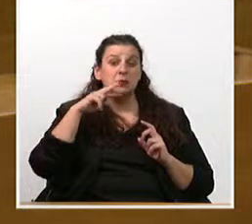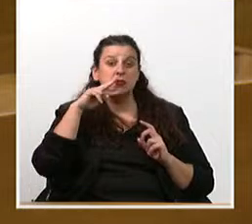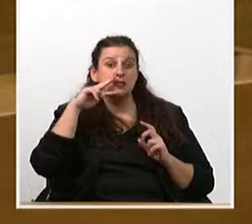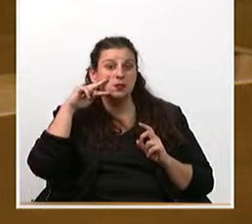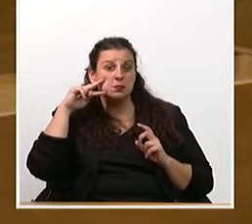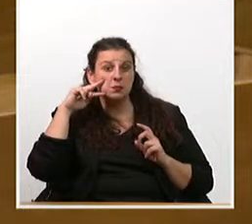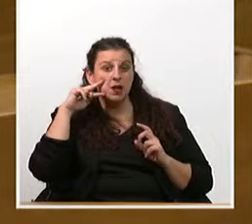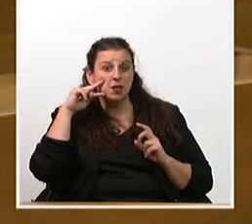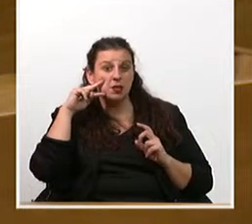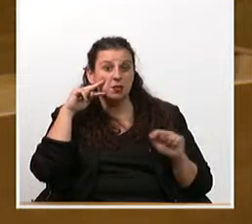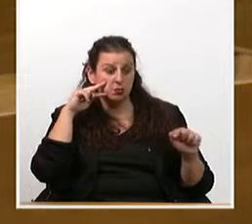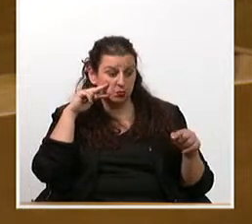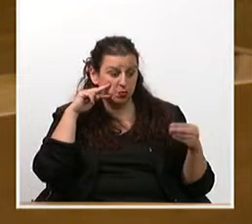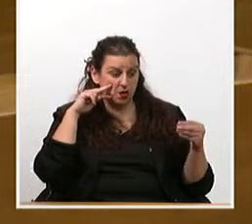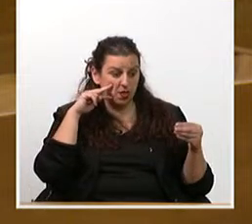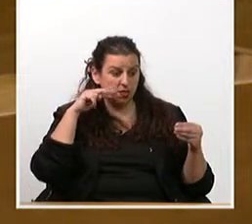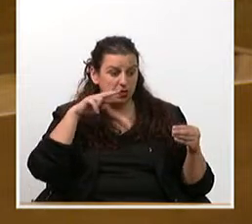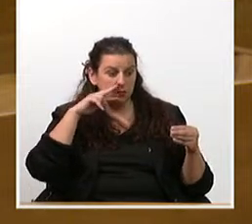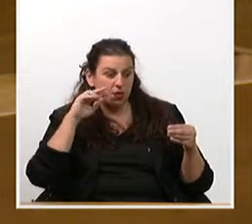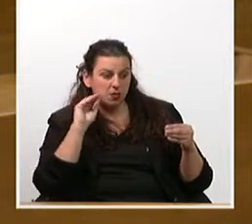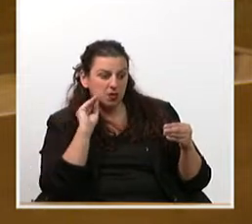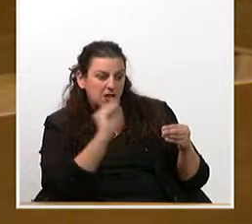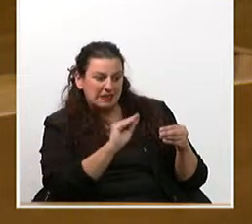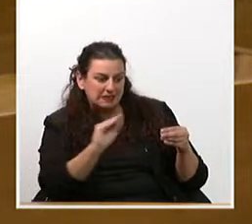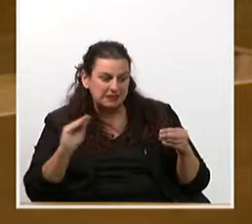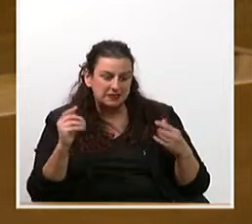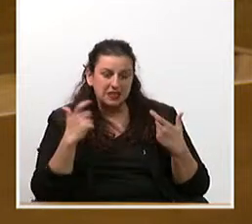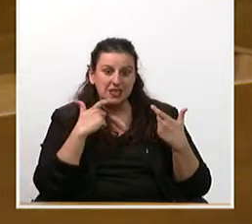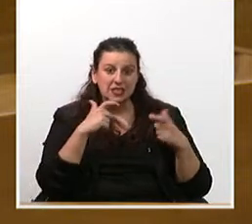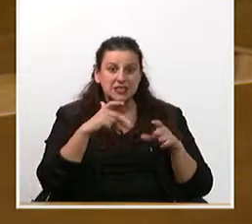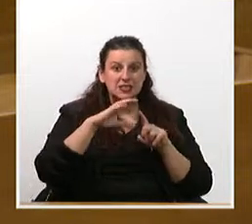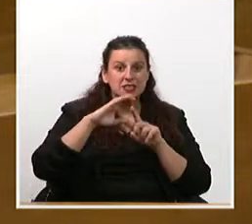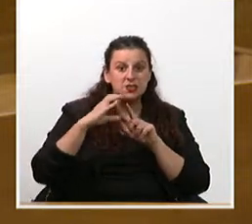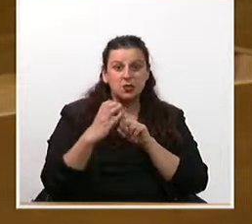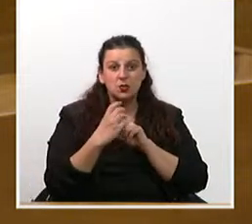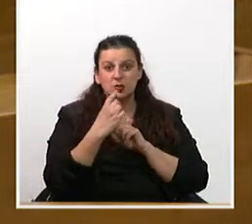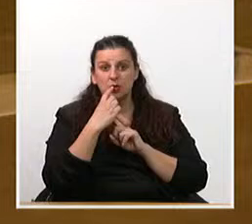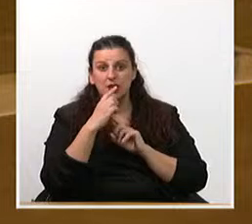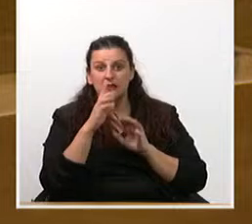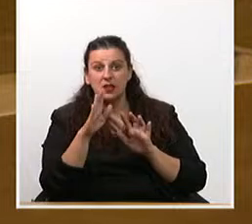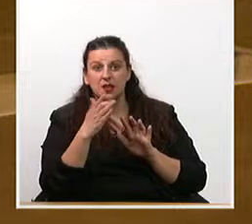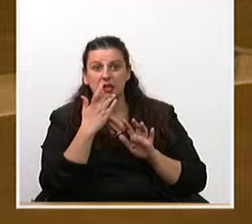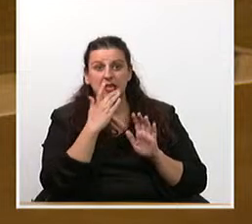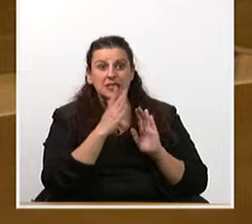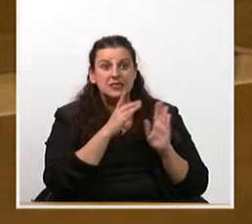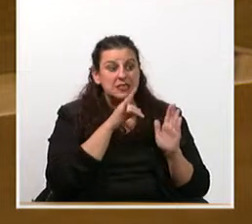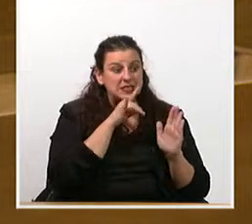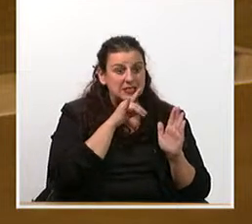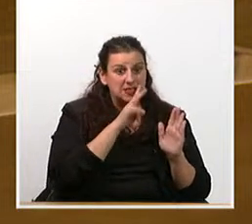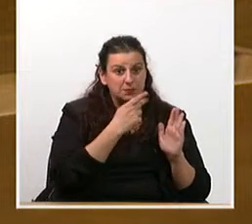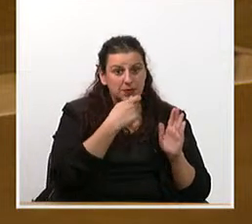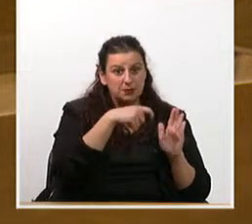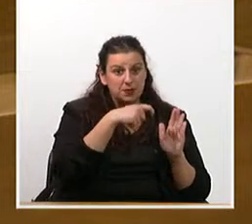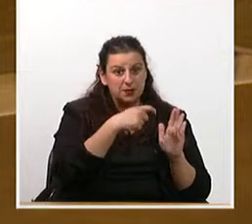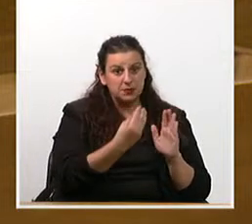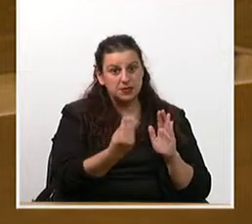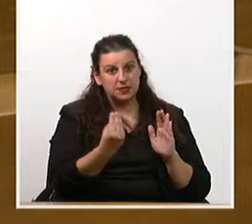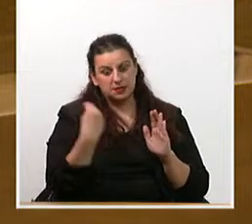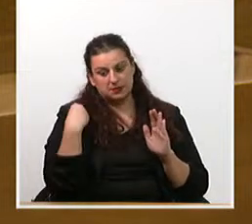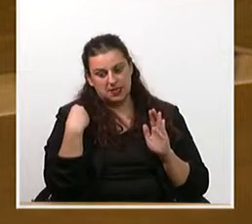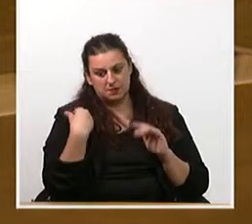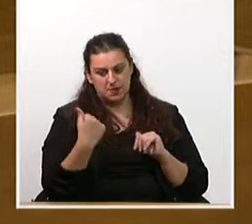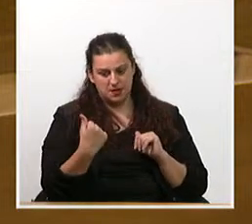va a en sector cultural que si V TR mal el vicepresidente ven mi